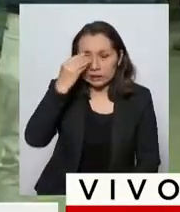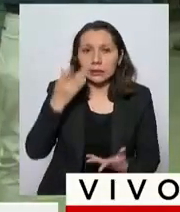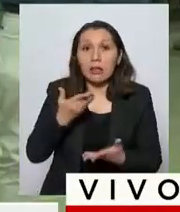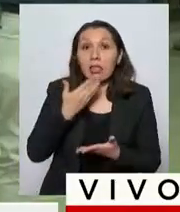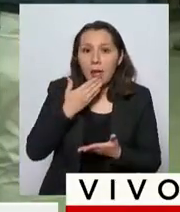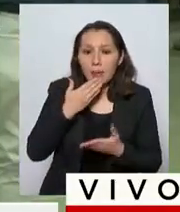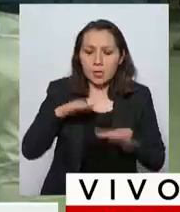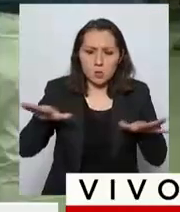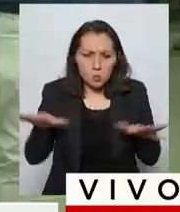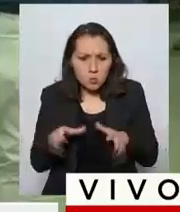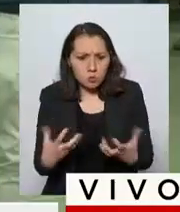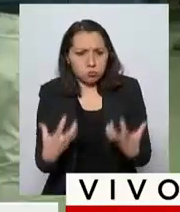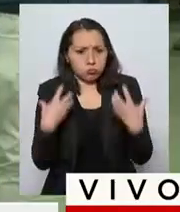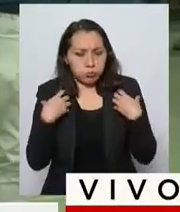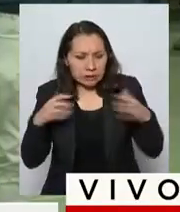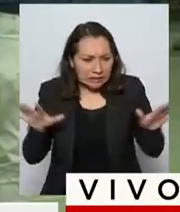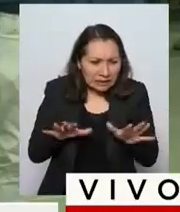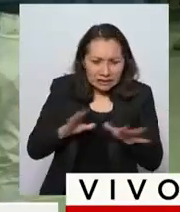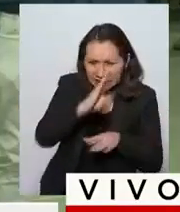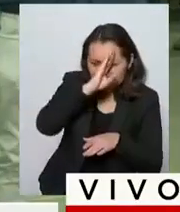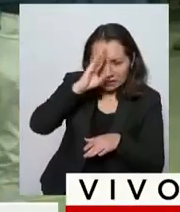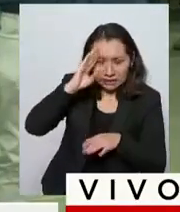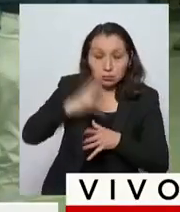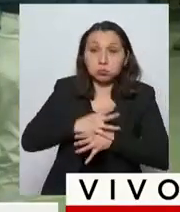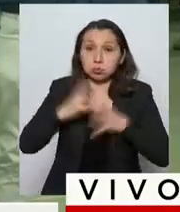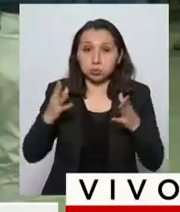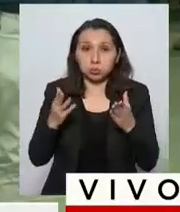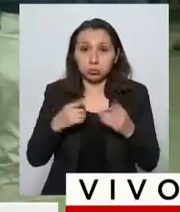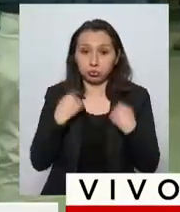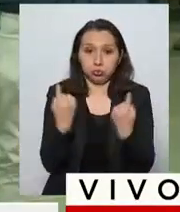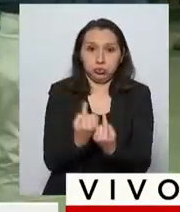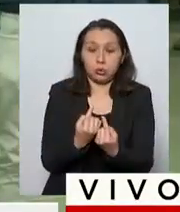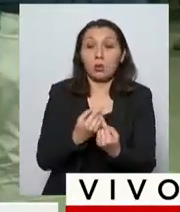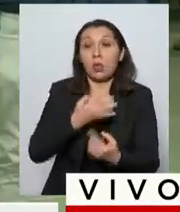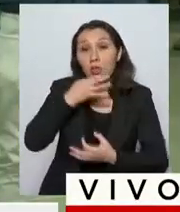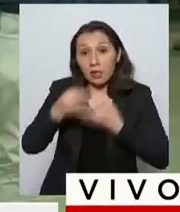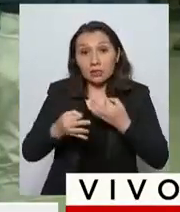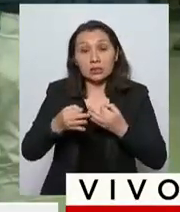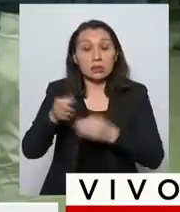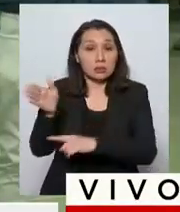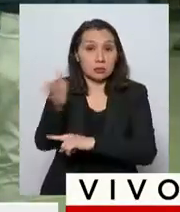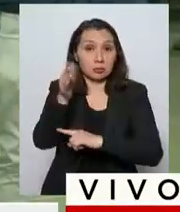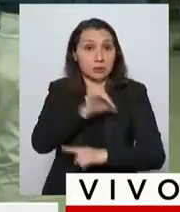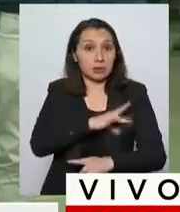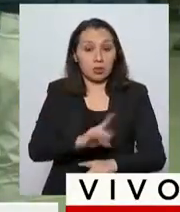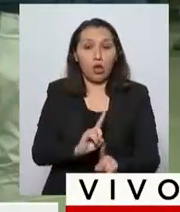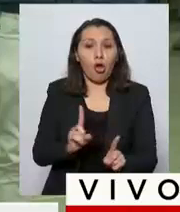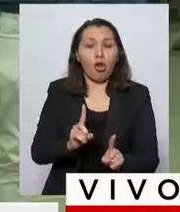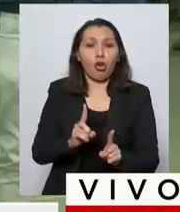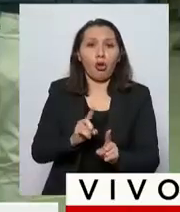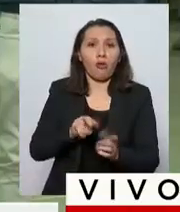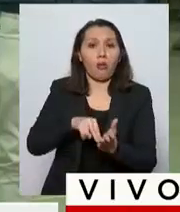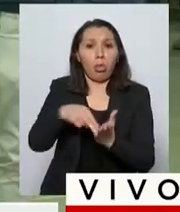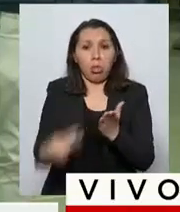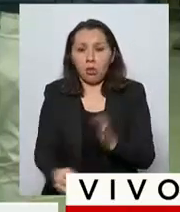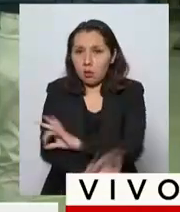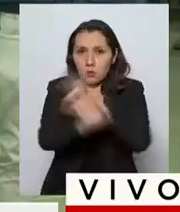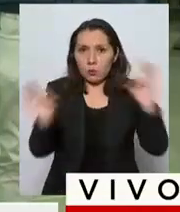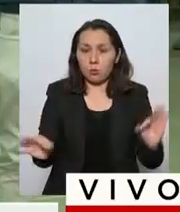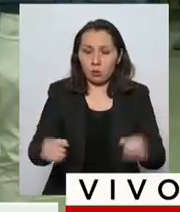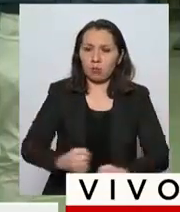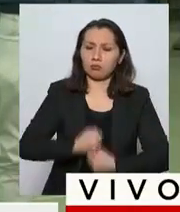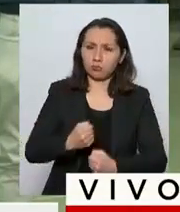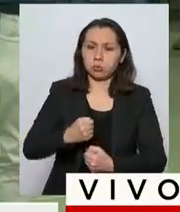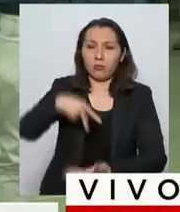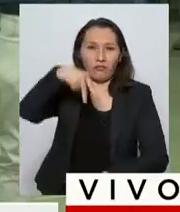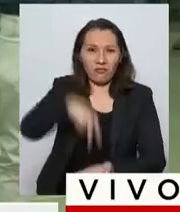estamos ocupados, muy ocupados. Y quiero decirle a mis compatriotas, no vamos a caer jamás en